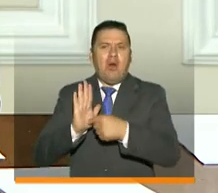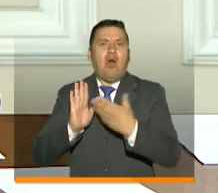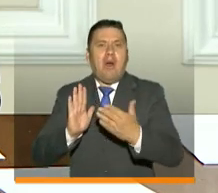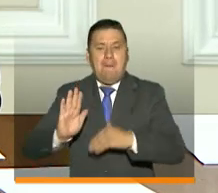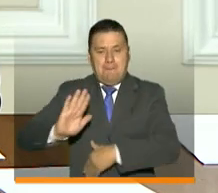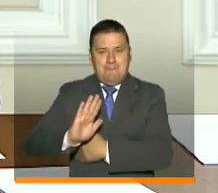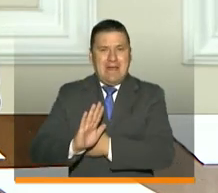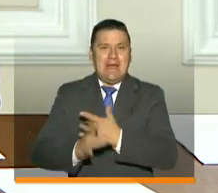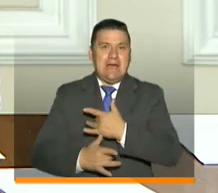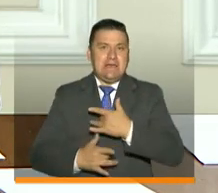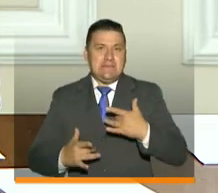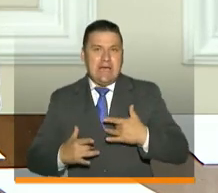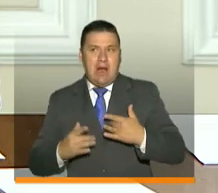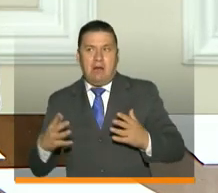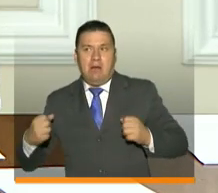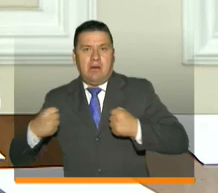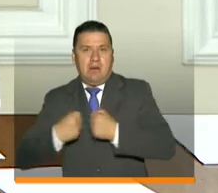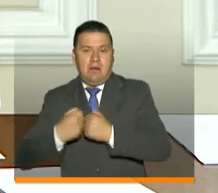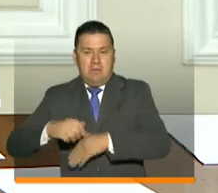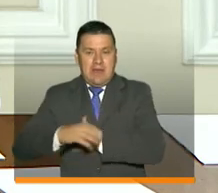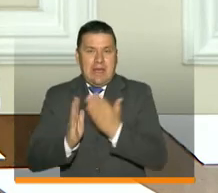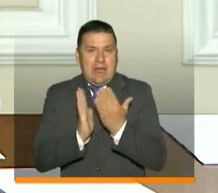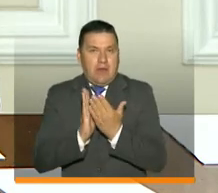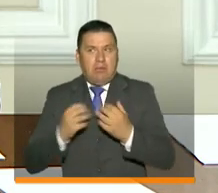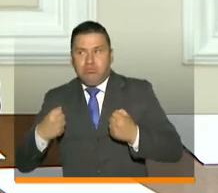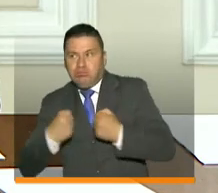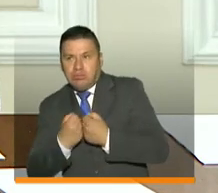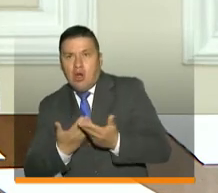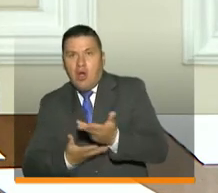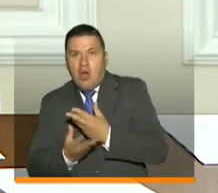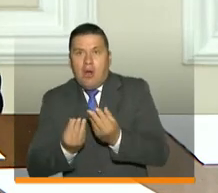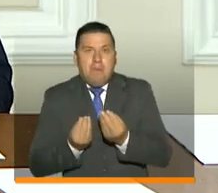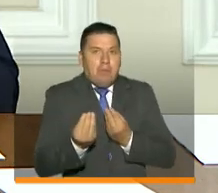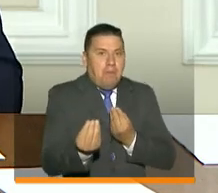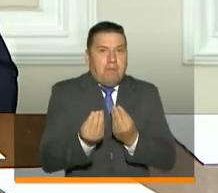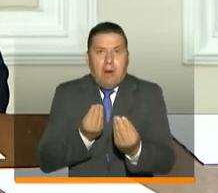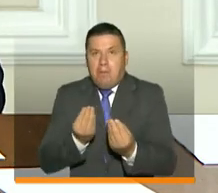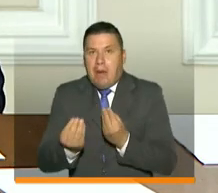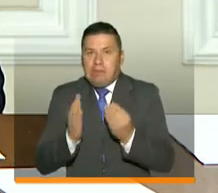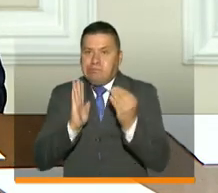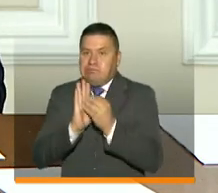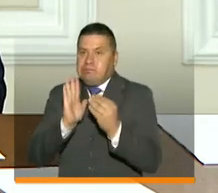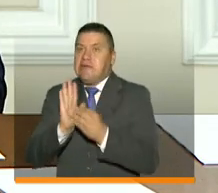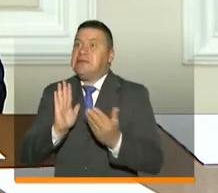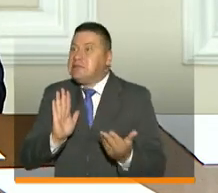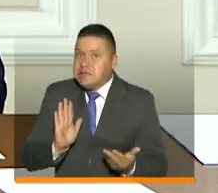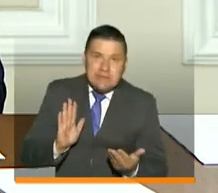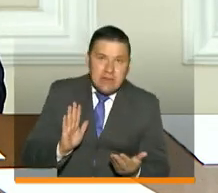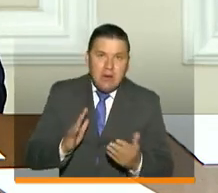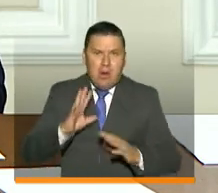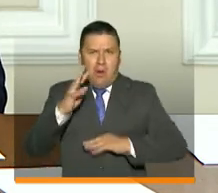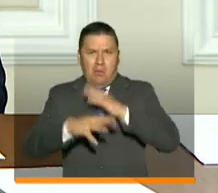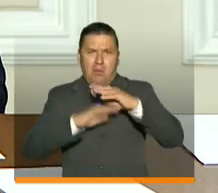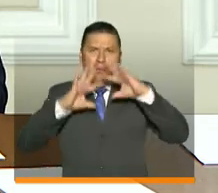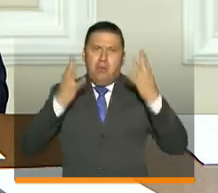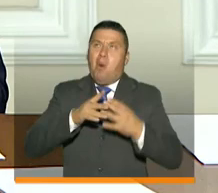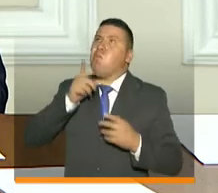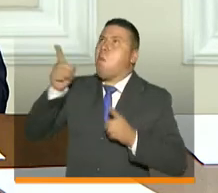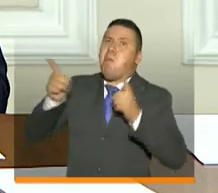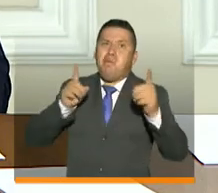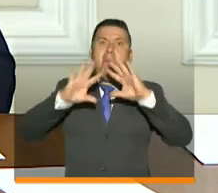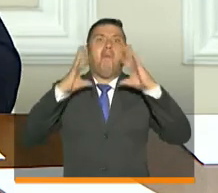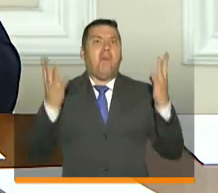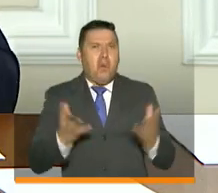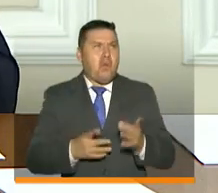de Salud. Sabemos que el mecanismo de alternancia, que es un mecanismo que se está imponiendo en el mundo como una práctica